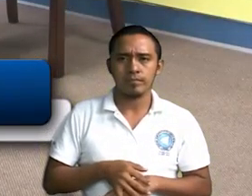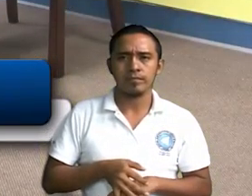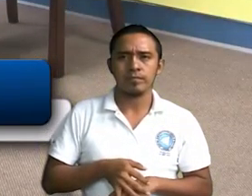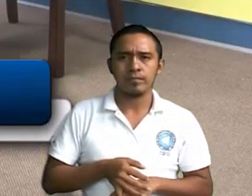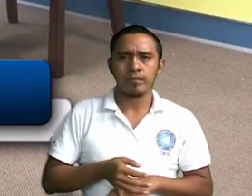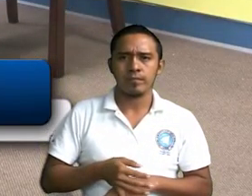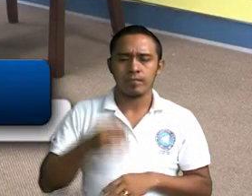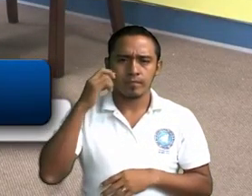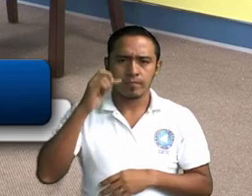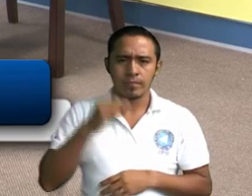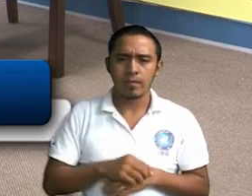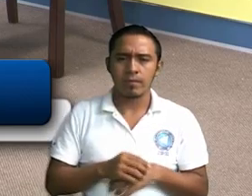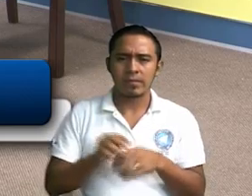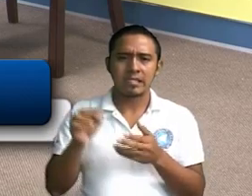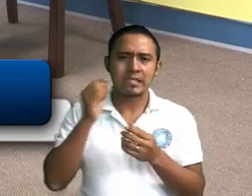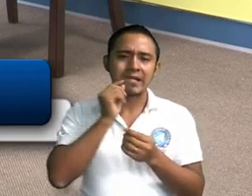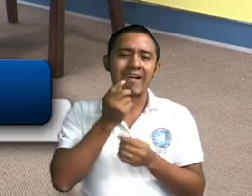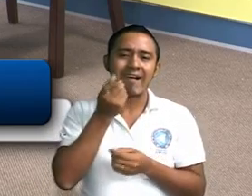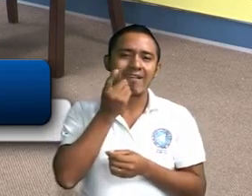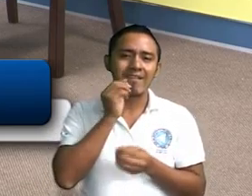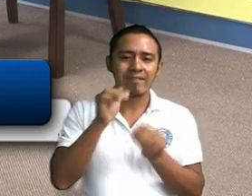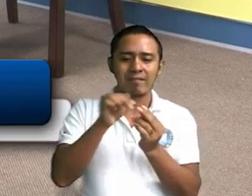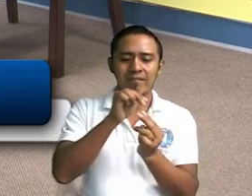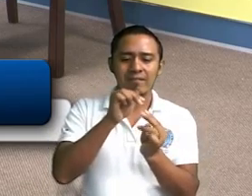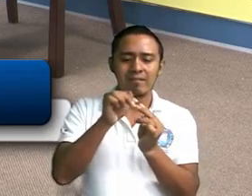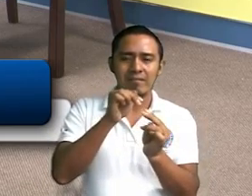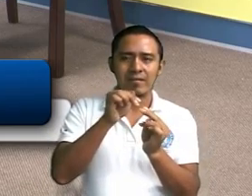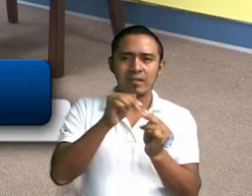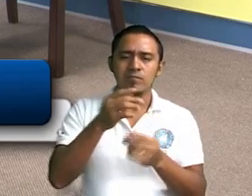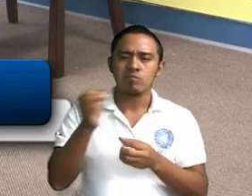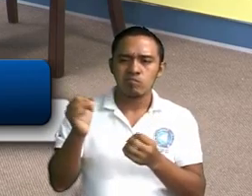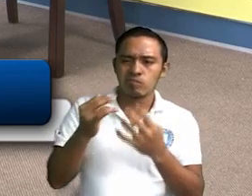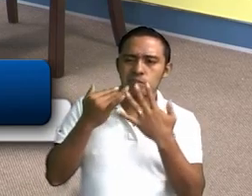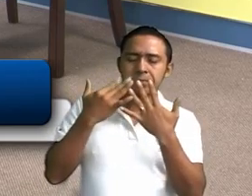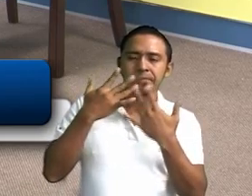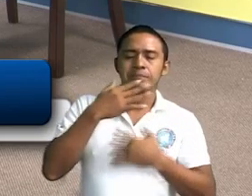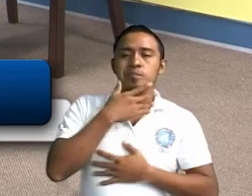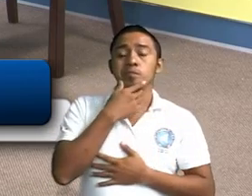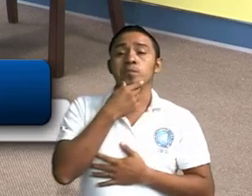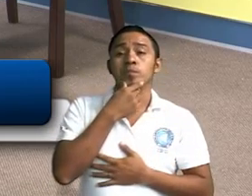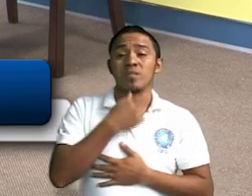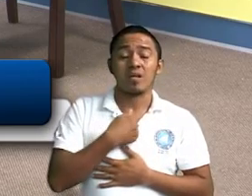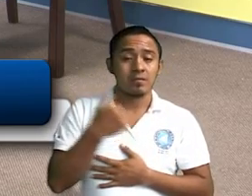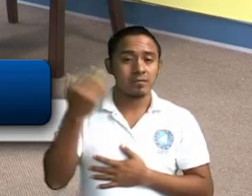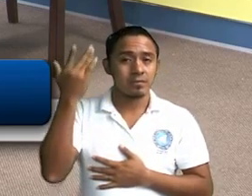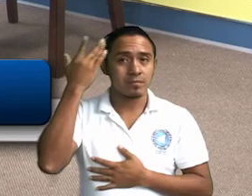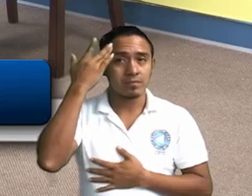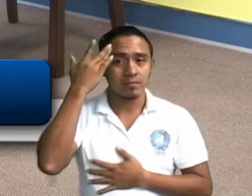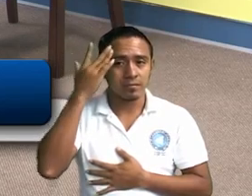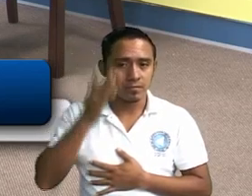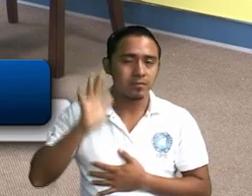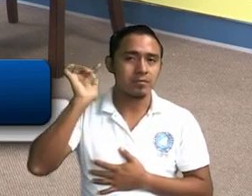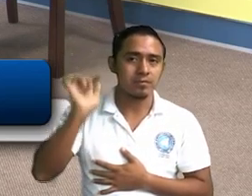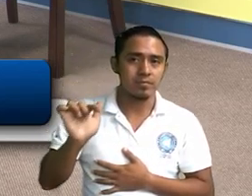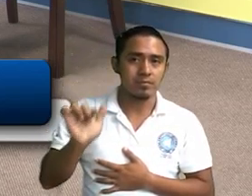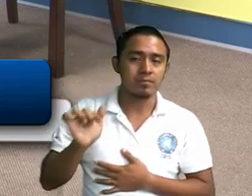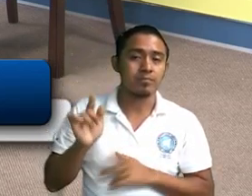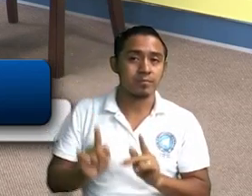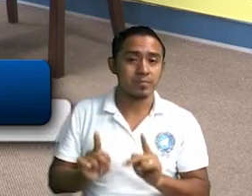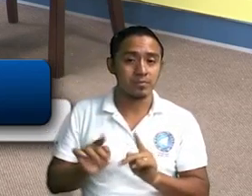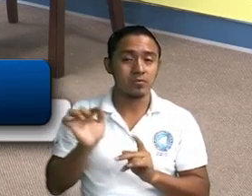tiene movilidad de las piezas dentales y un olor se tónico entonces uno inmediatamente hace el clic con este paciente y nos damos